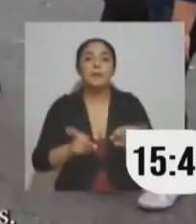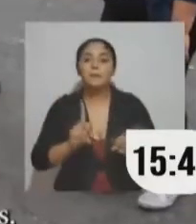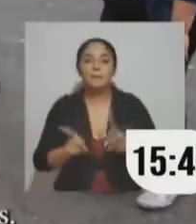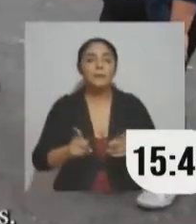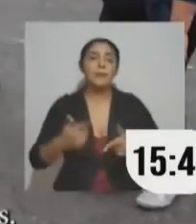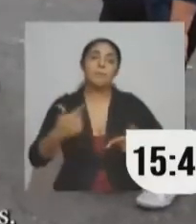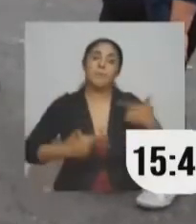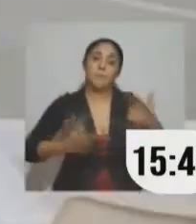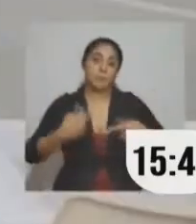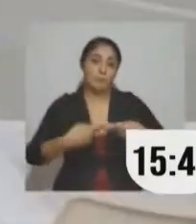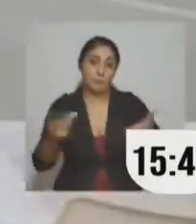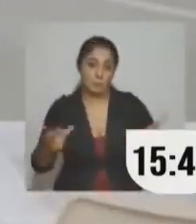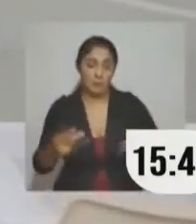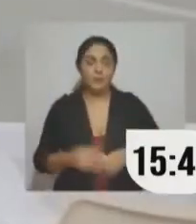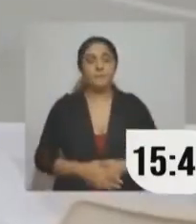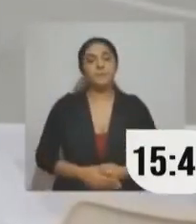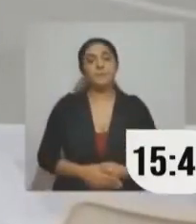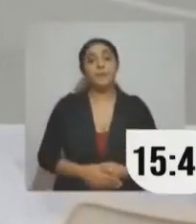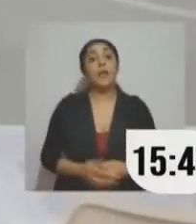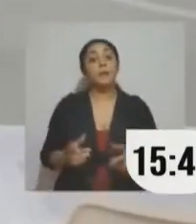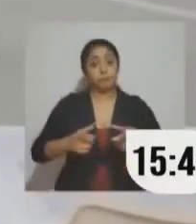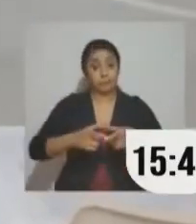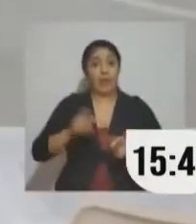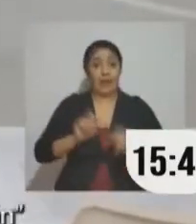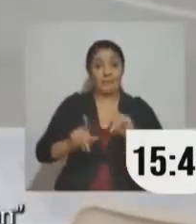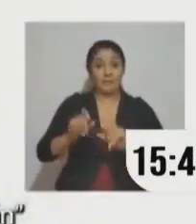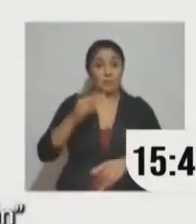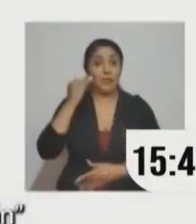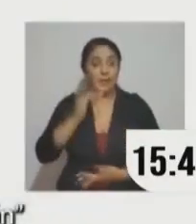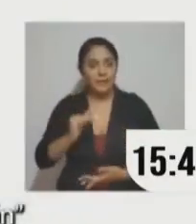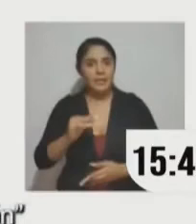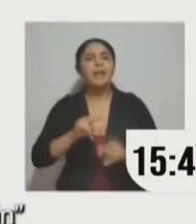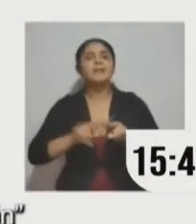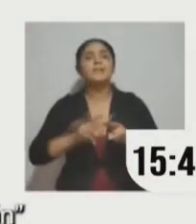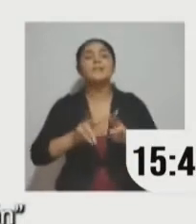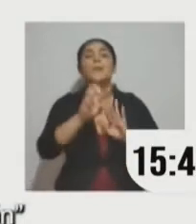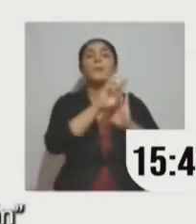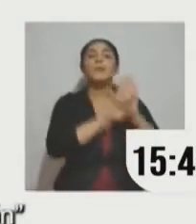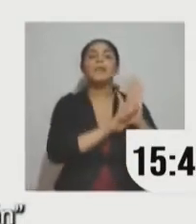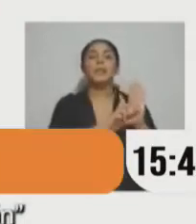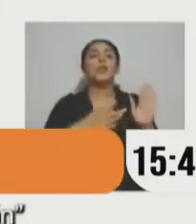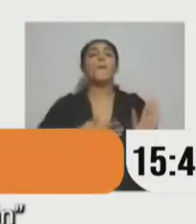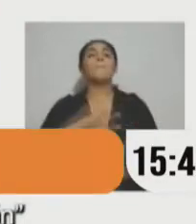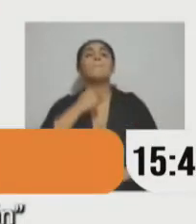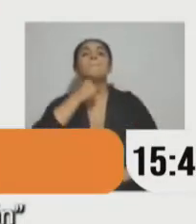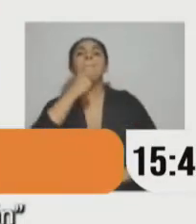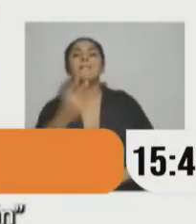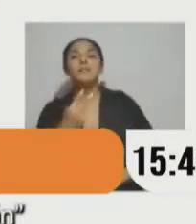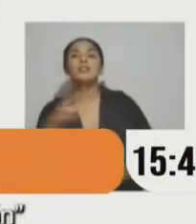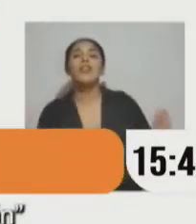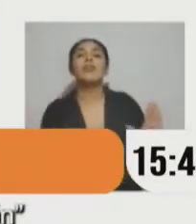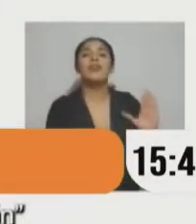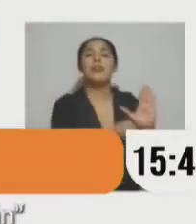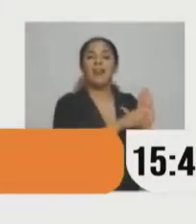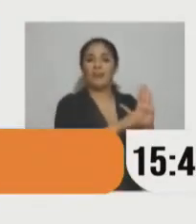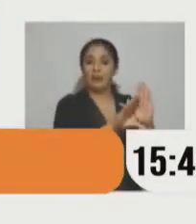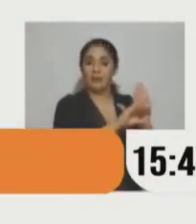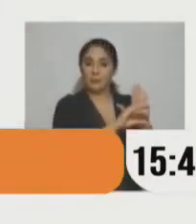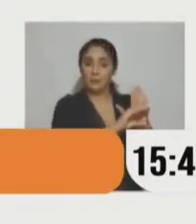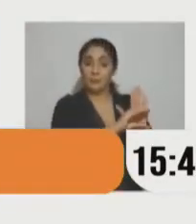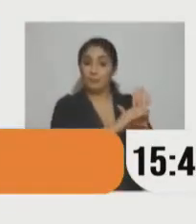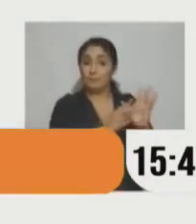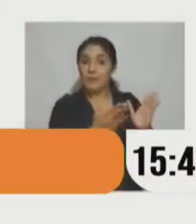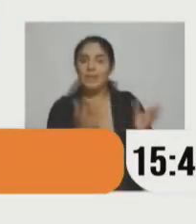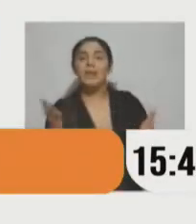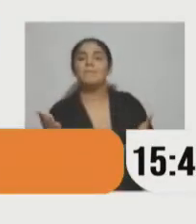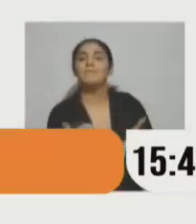solo por jefas de hogar, ¿ya? Que comúnmente están acompañadas de sus mamás, pero donde no hay hombres, por ejemplo. Sí. Entonces, también me parece necesario